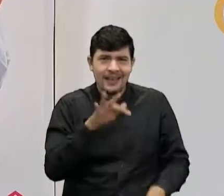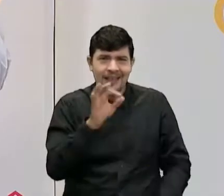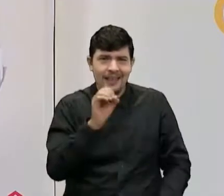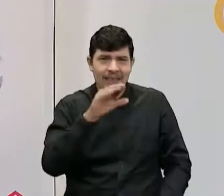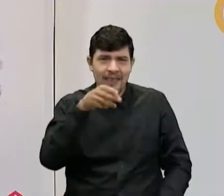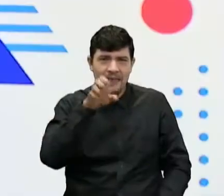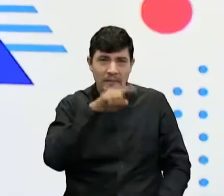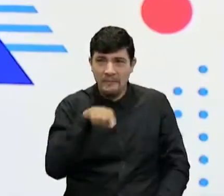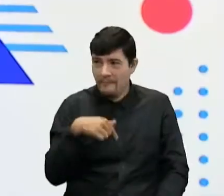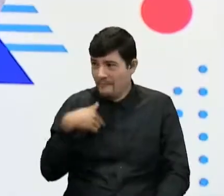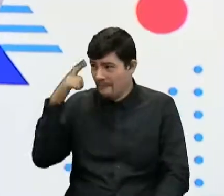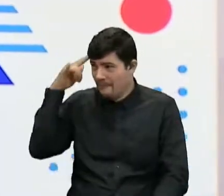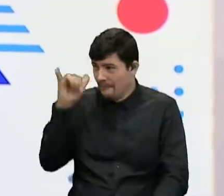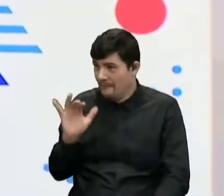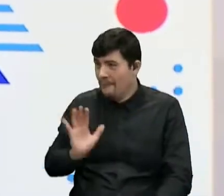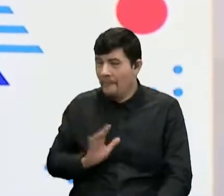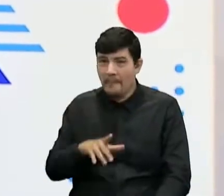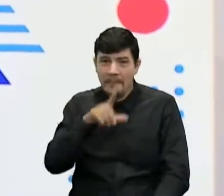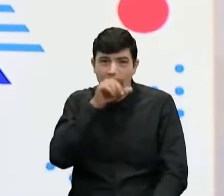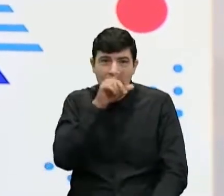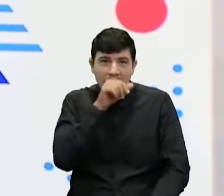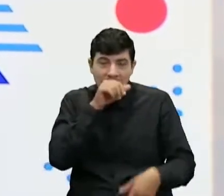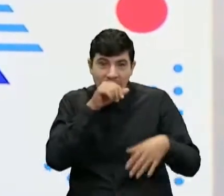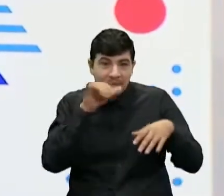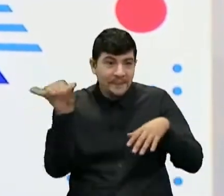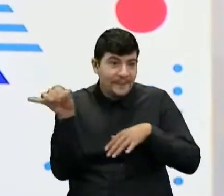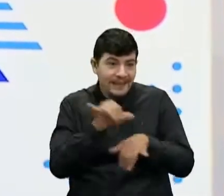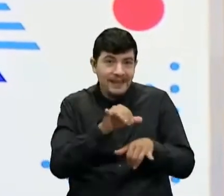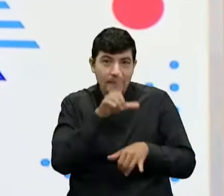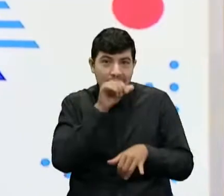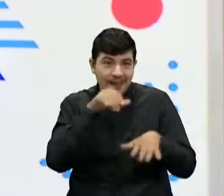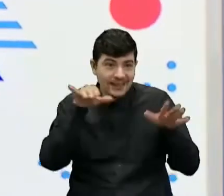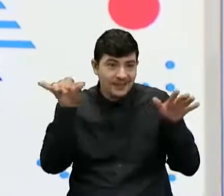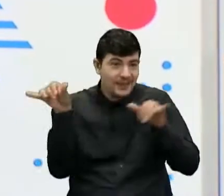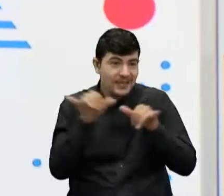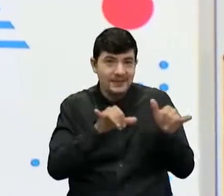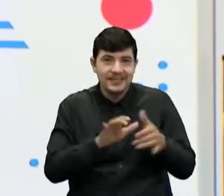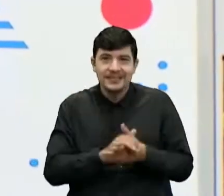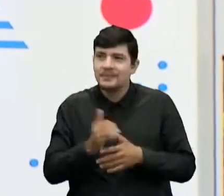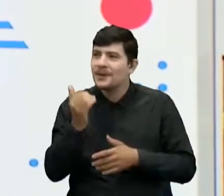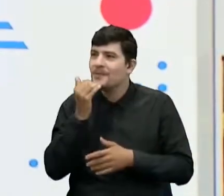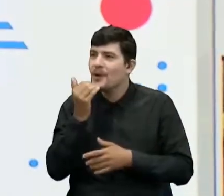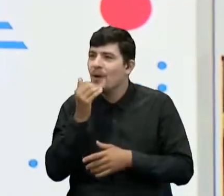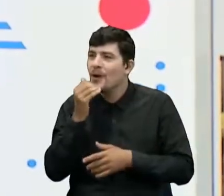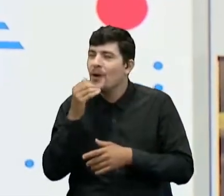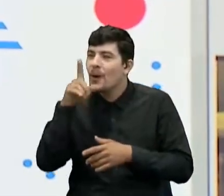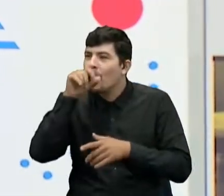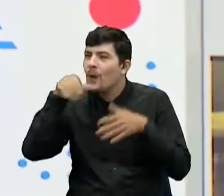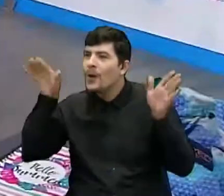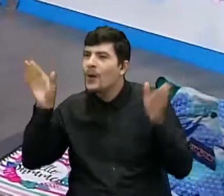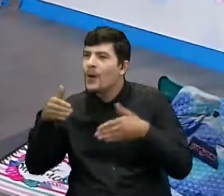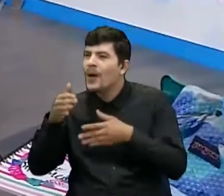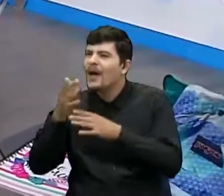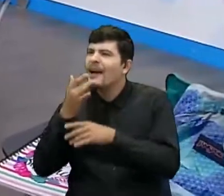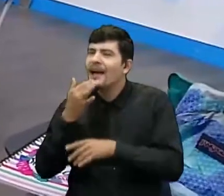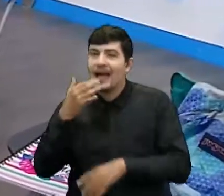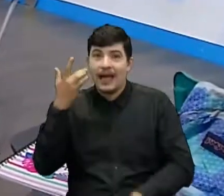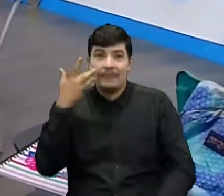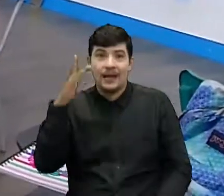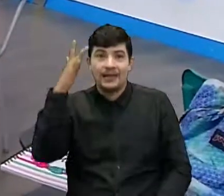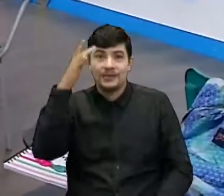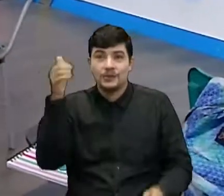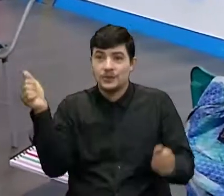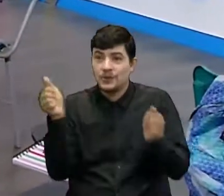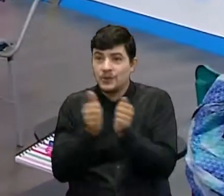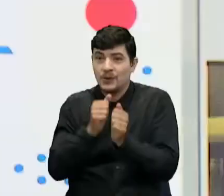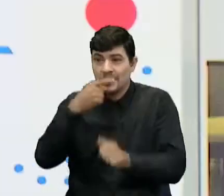Sí, yo creo O pajaritos similares Pajaritos similares Sí ¿El Toche de qué color es, por ejemplo? El Toche es amarillo con negro Exacto